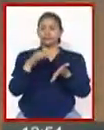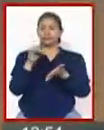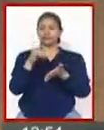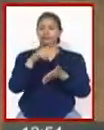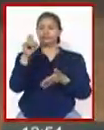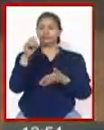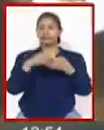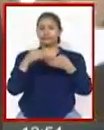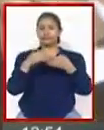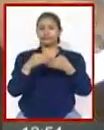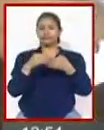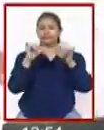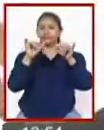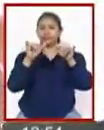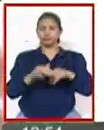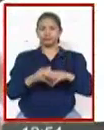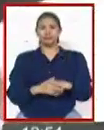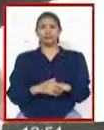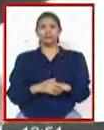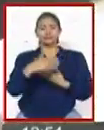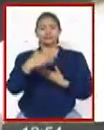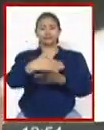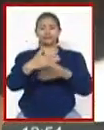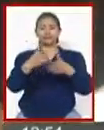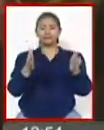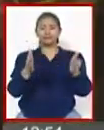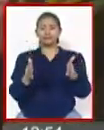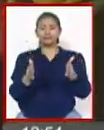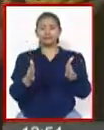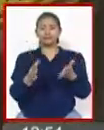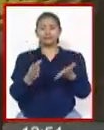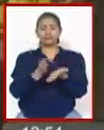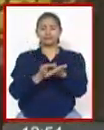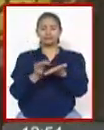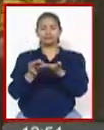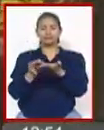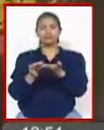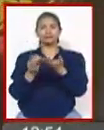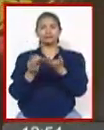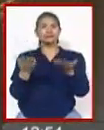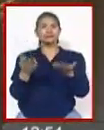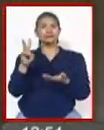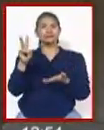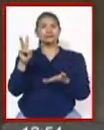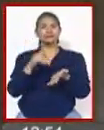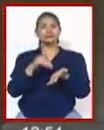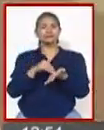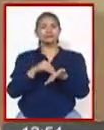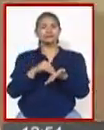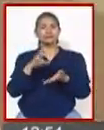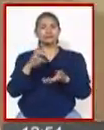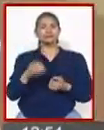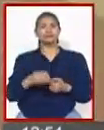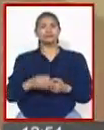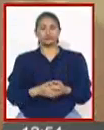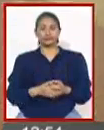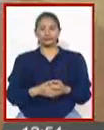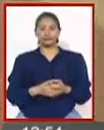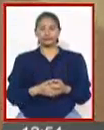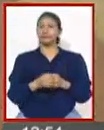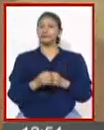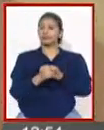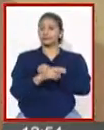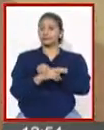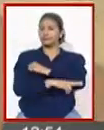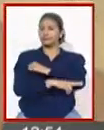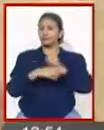100 dólares ahí, se estaba, no había la caja de pura moneda que había de como 2500 ahí, eso se lo había llevado también